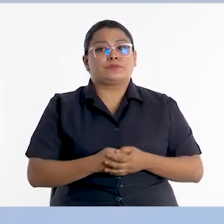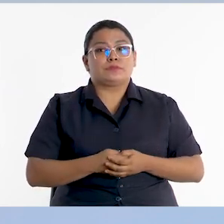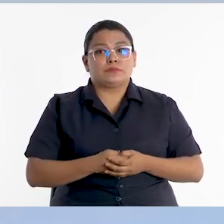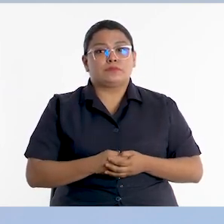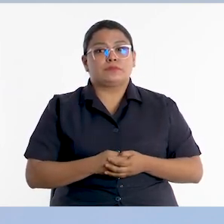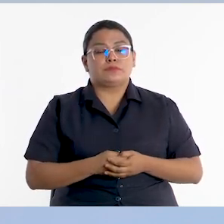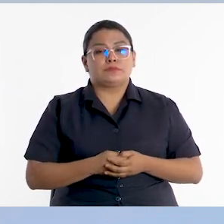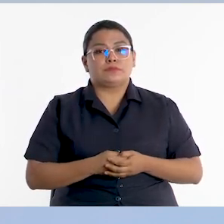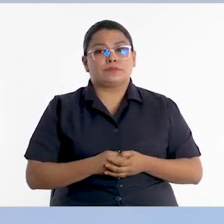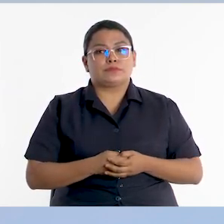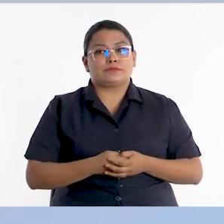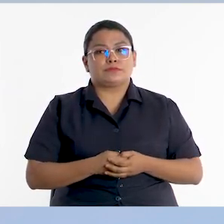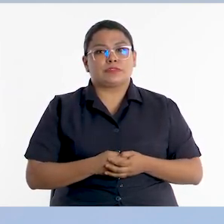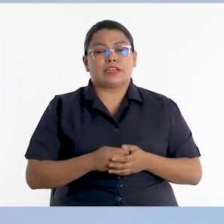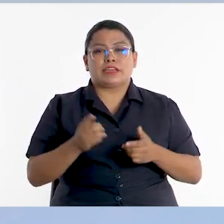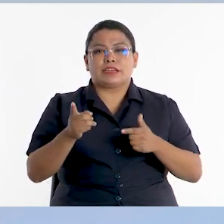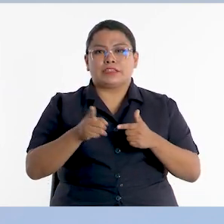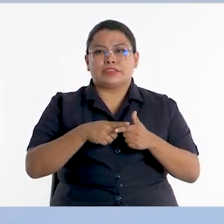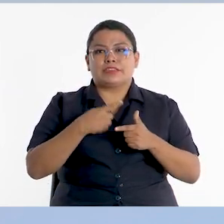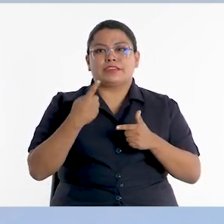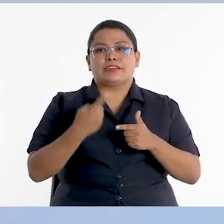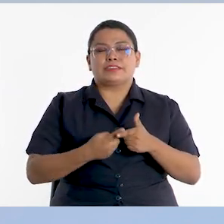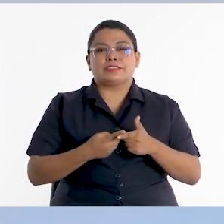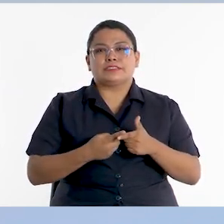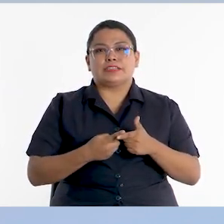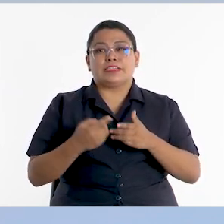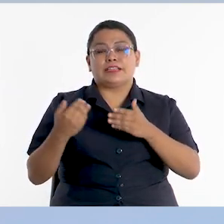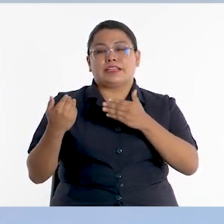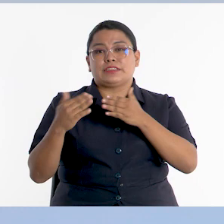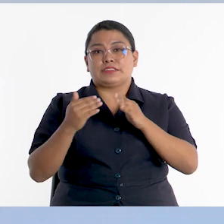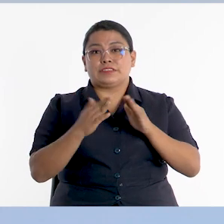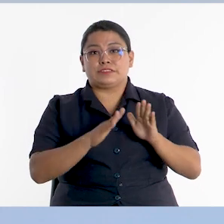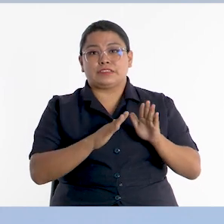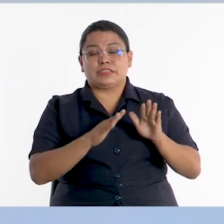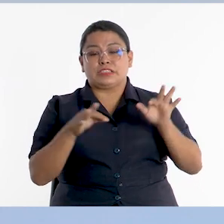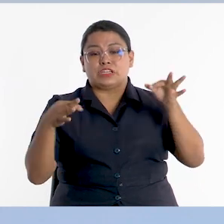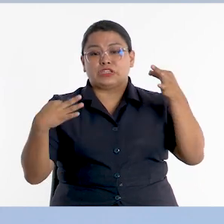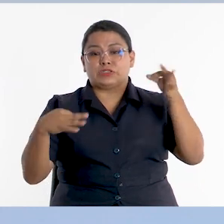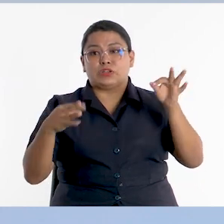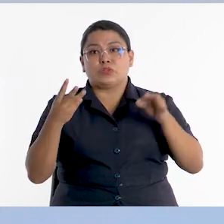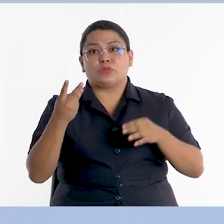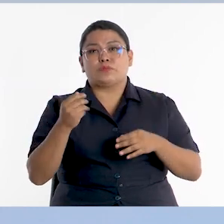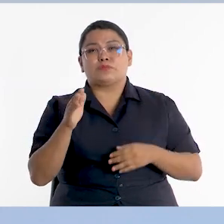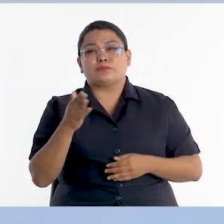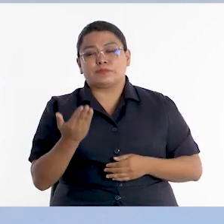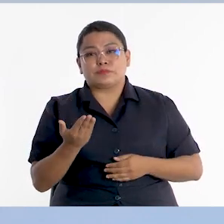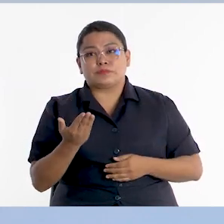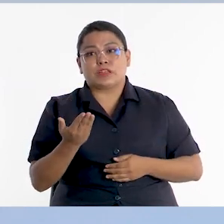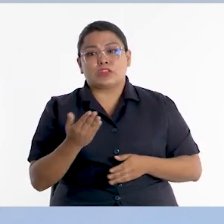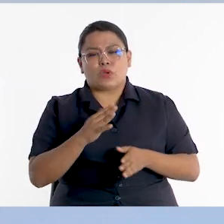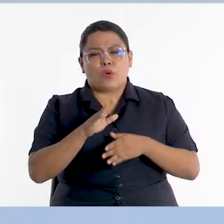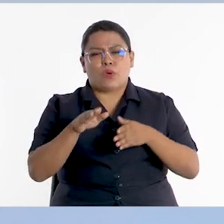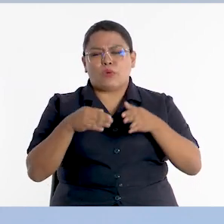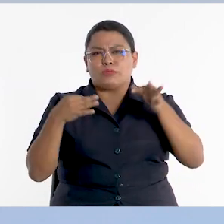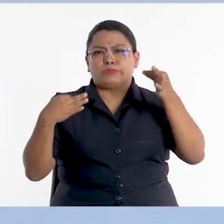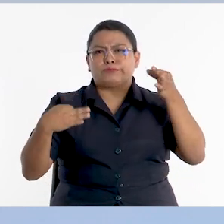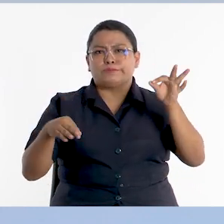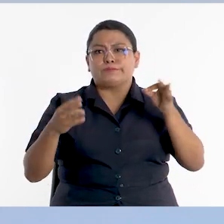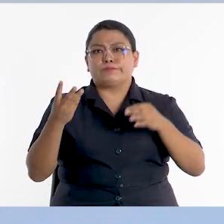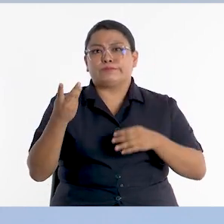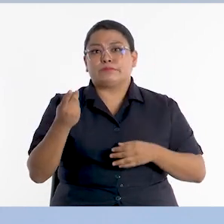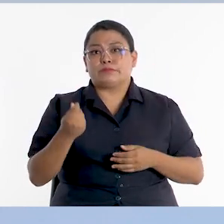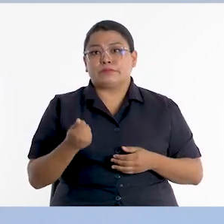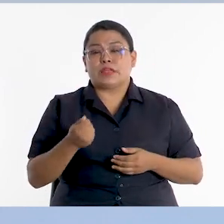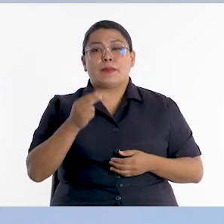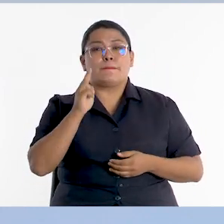estos azulejos. Entonces, la diferencia con las tarjetas numéricas es que todas las tarjetas numéricas